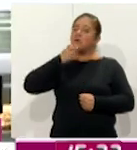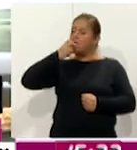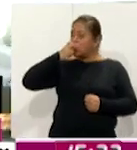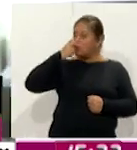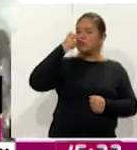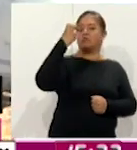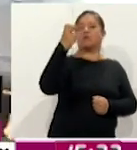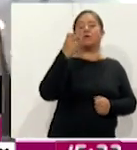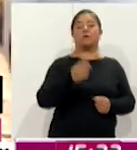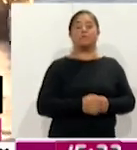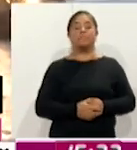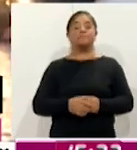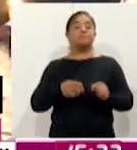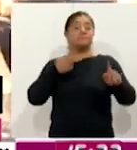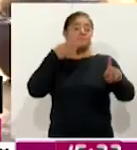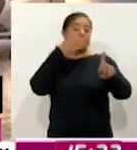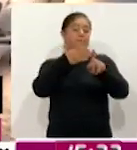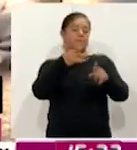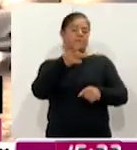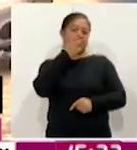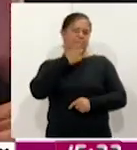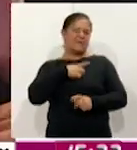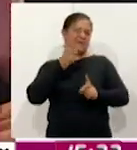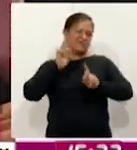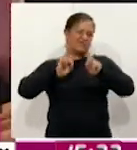ese sentido dijo que ponía en duda